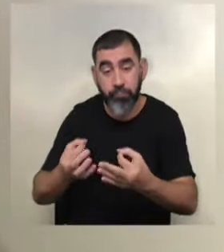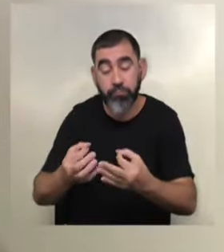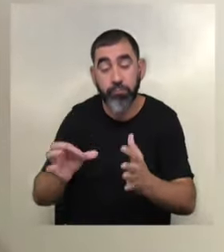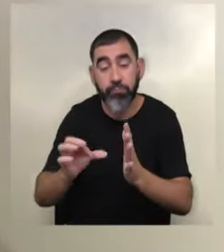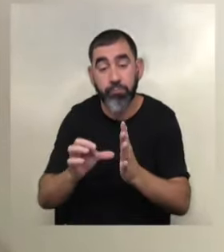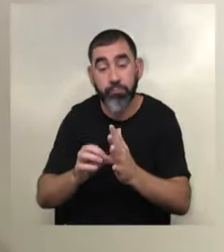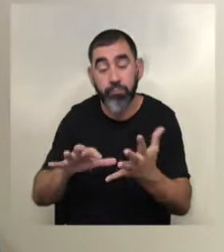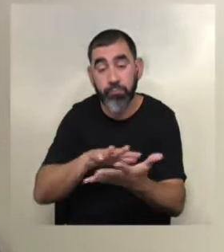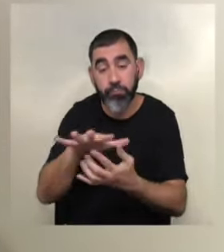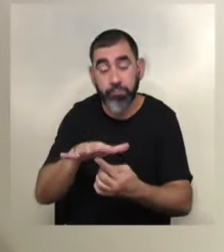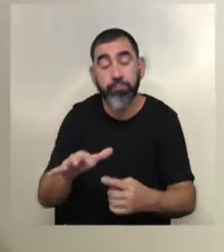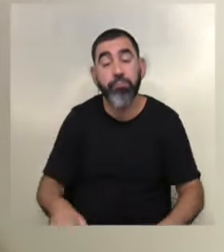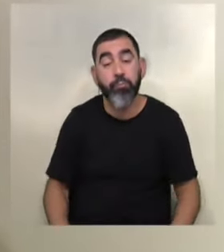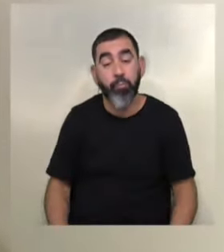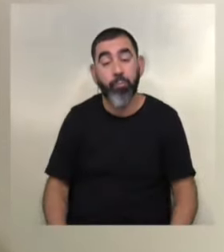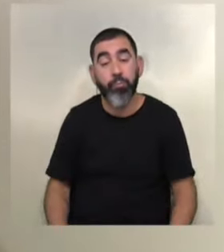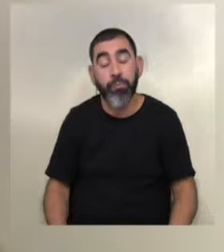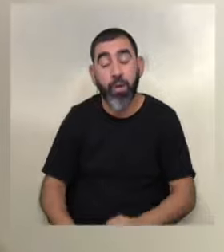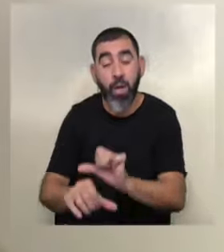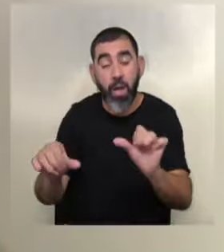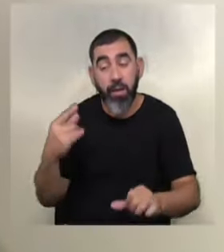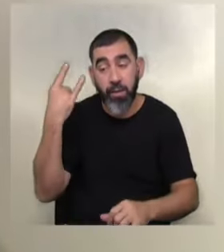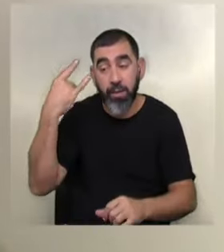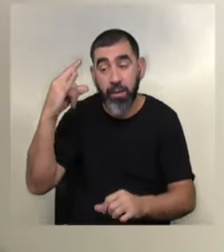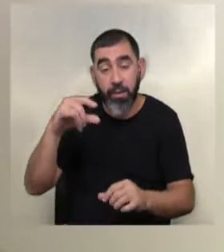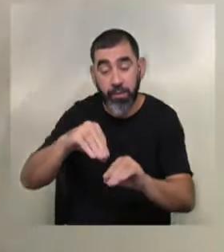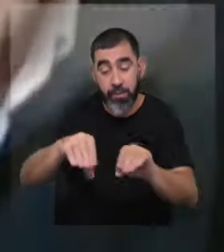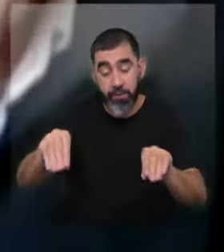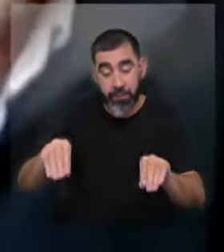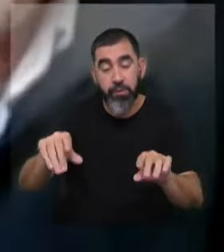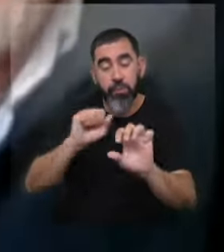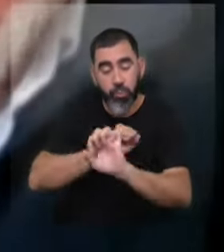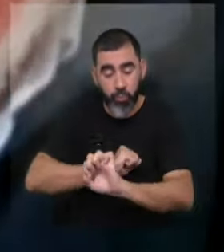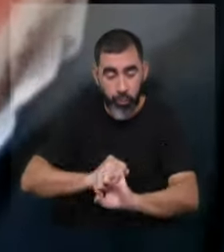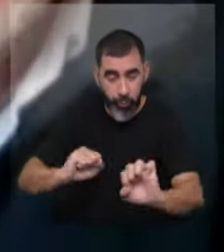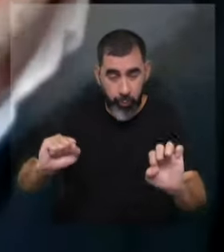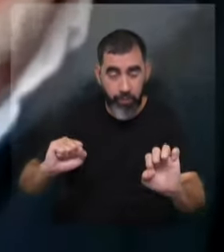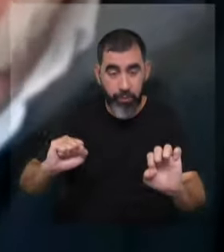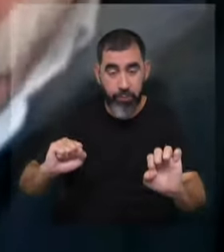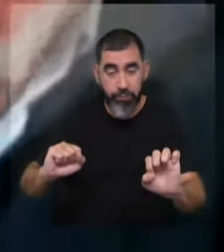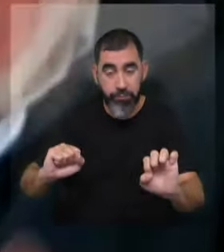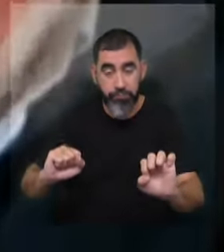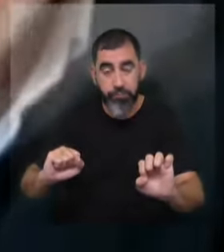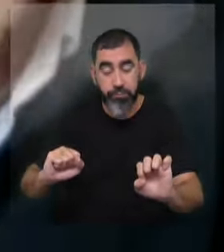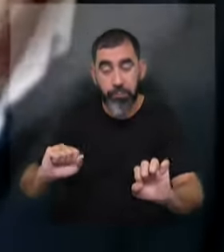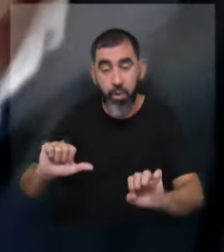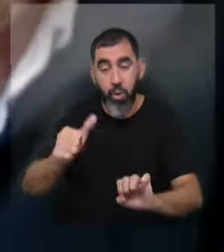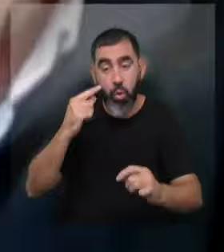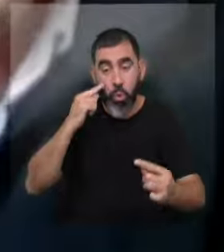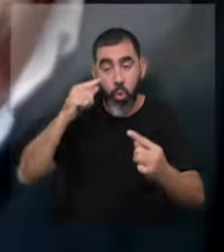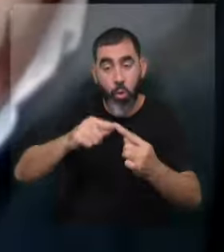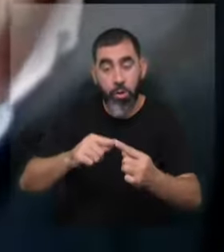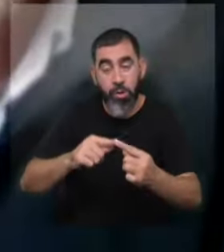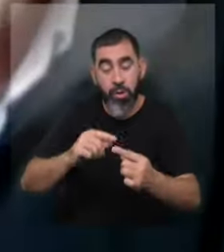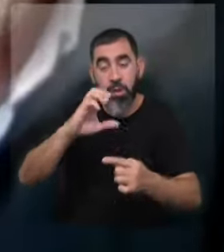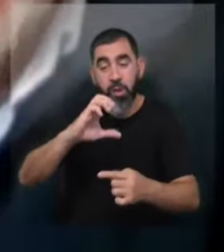ecosistema. Y el hecho de hacer ganadería sobre ese ecosistema habilita posibilidades de lograr ese objetivo de